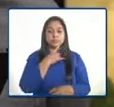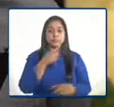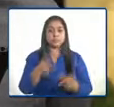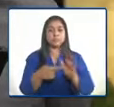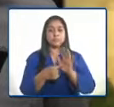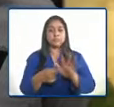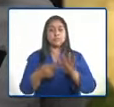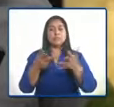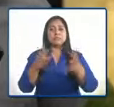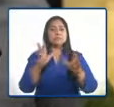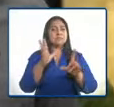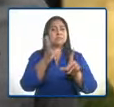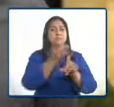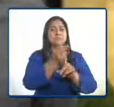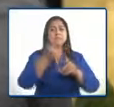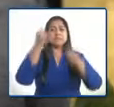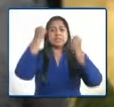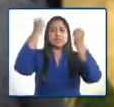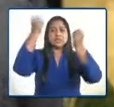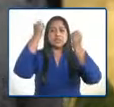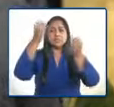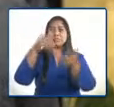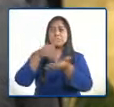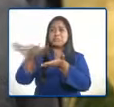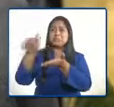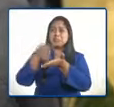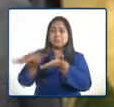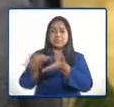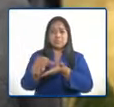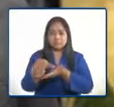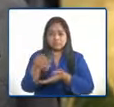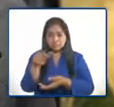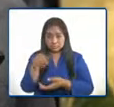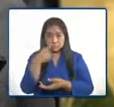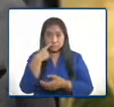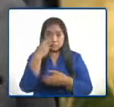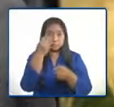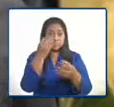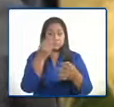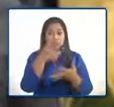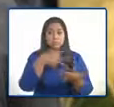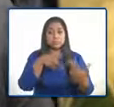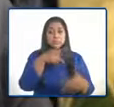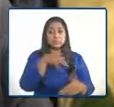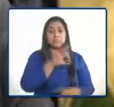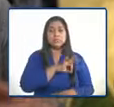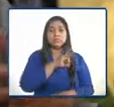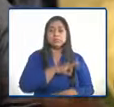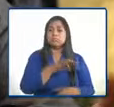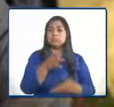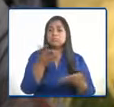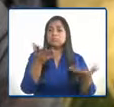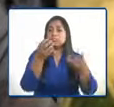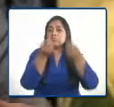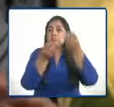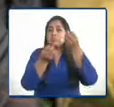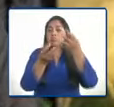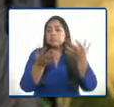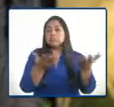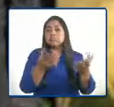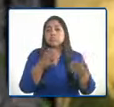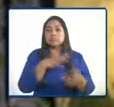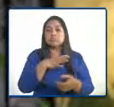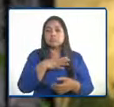se está tomando el edificio, los sindicatos, por despidos injustificados, información que circula en redes sociales. ¿Qué información tiene usted acerca de eso, si